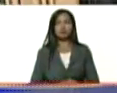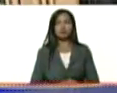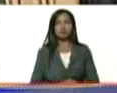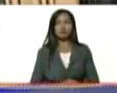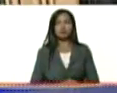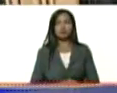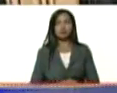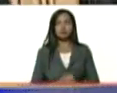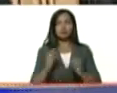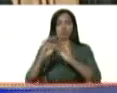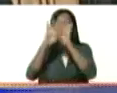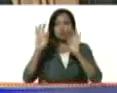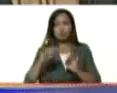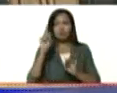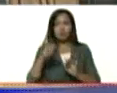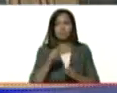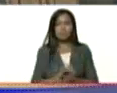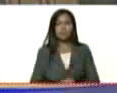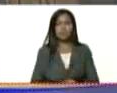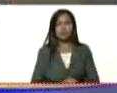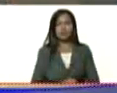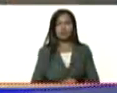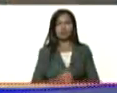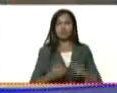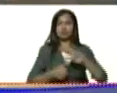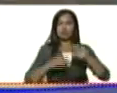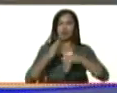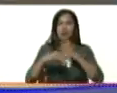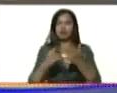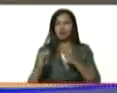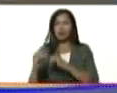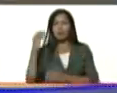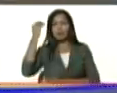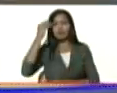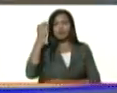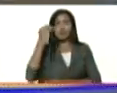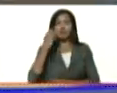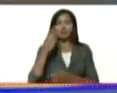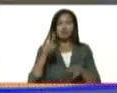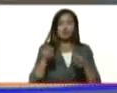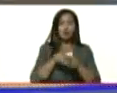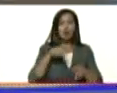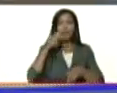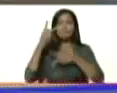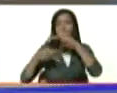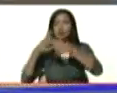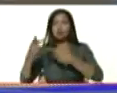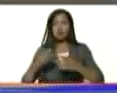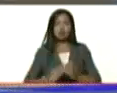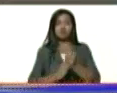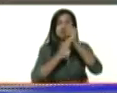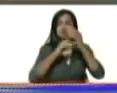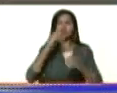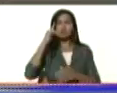Y forma parte de la médula espinal de nuestro pensamiento geopolítico, la doctrina de Bolívar.